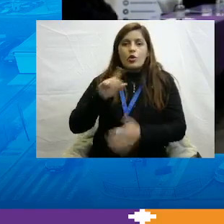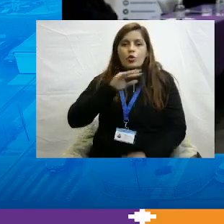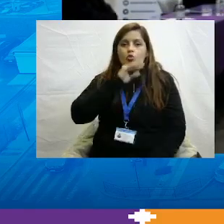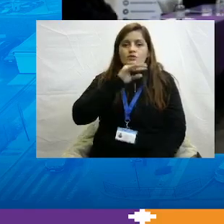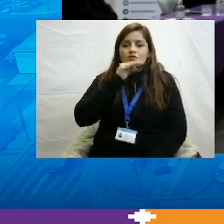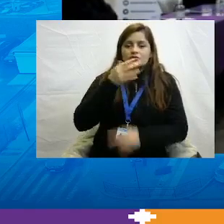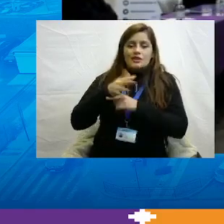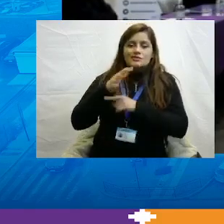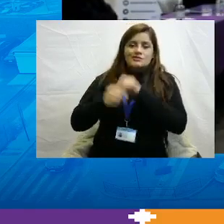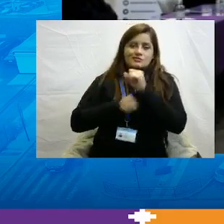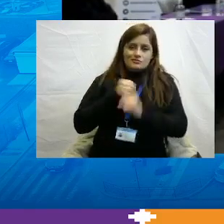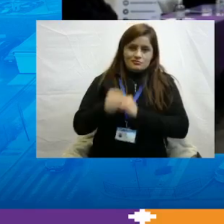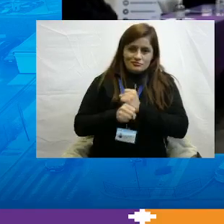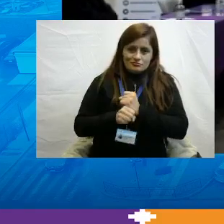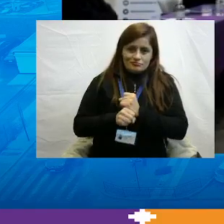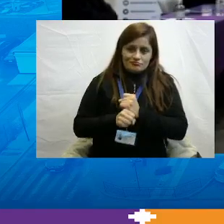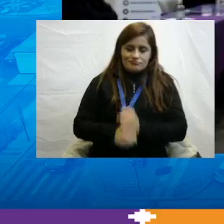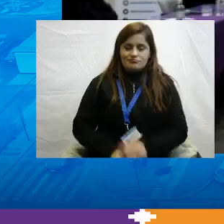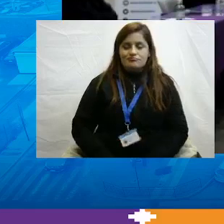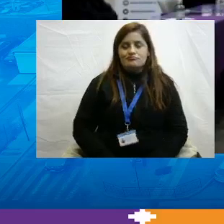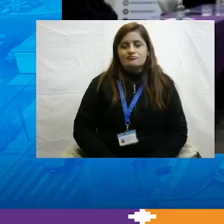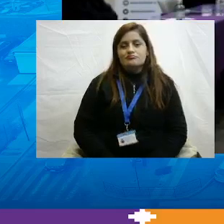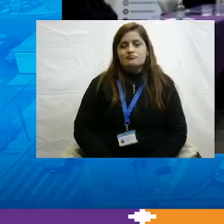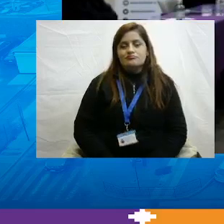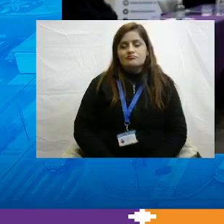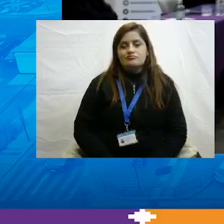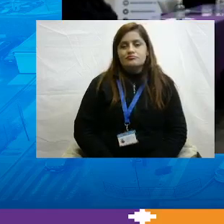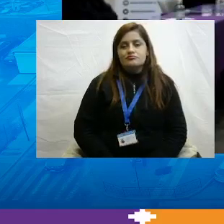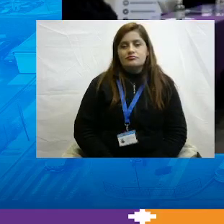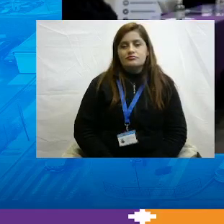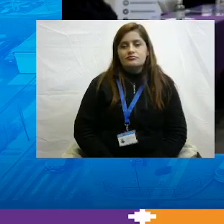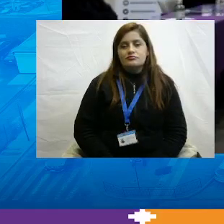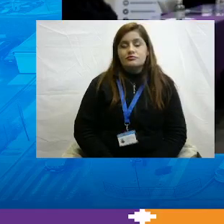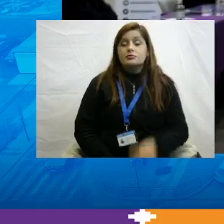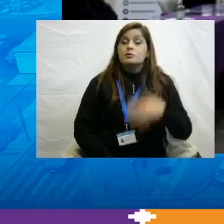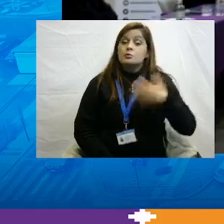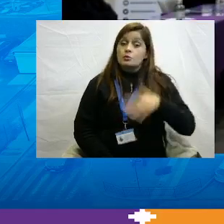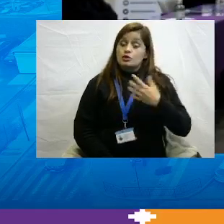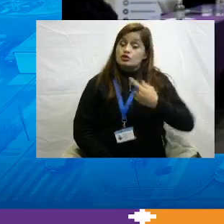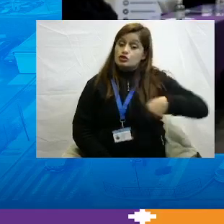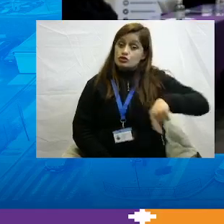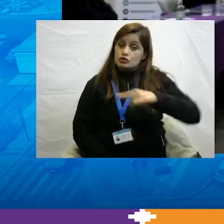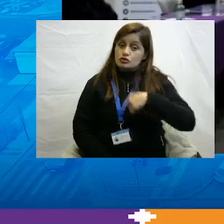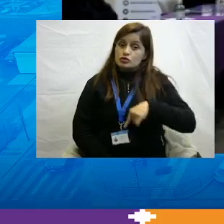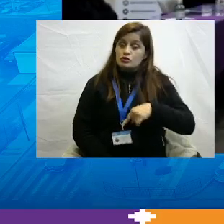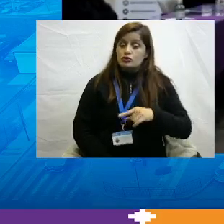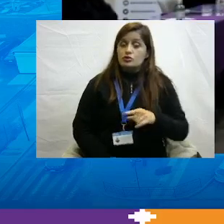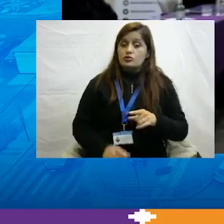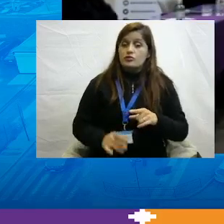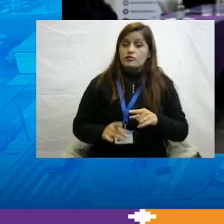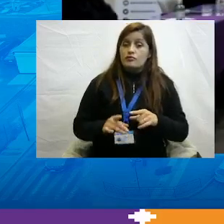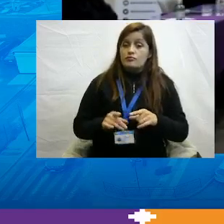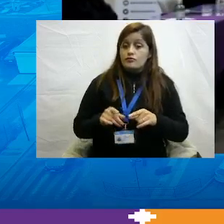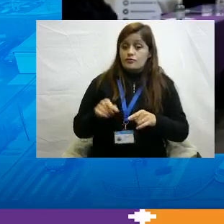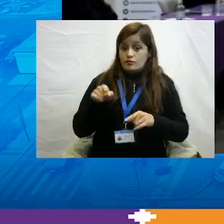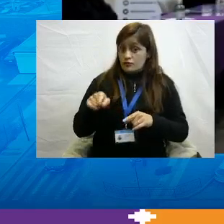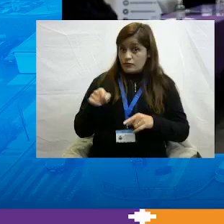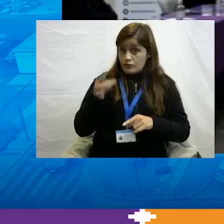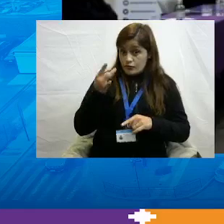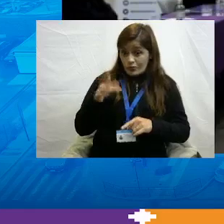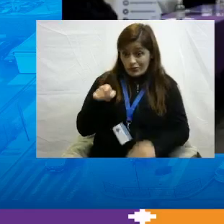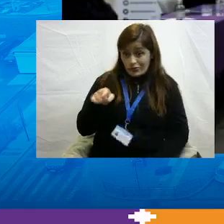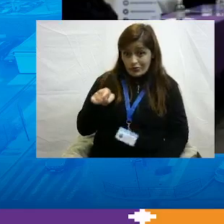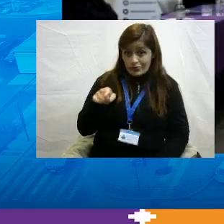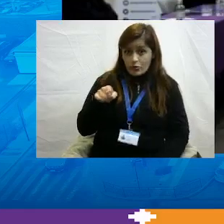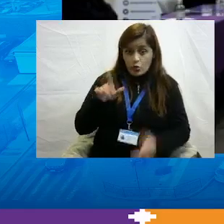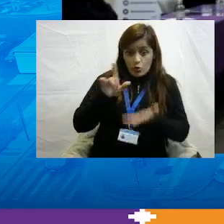años. Y eso también pasa, no solo, yo creo que es importante también hacer mención de que no solamente está sucediendo con este en